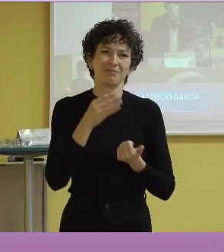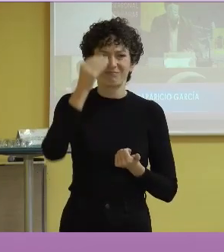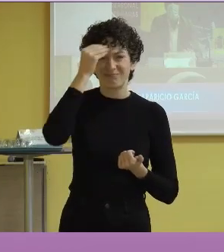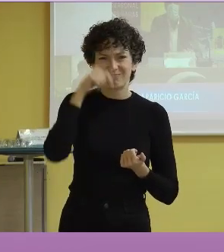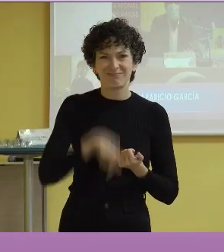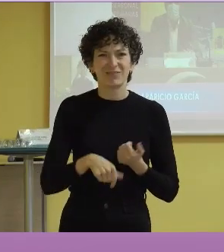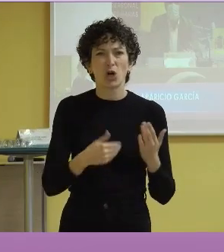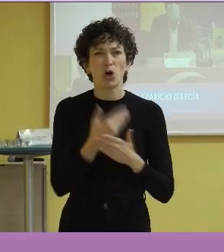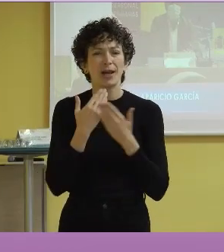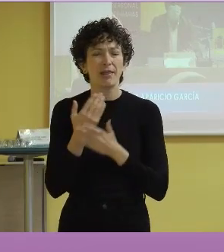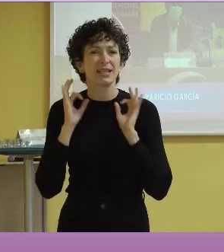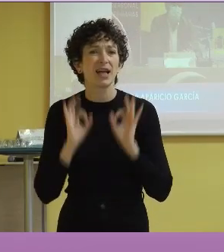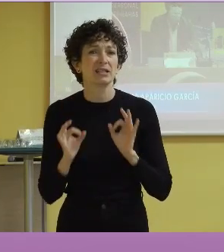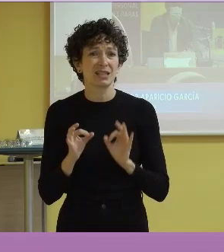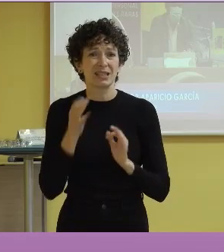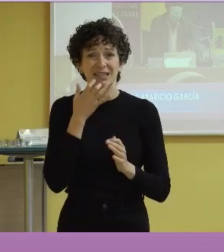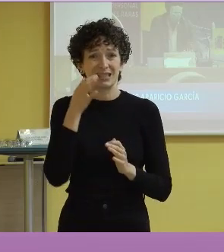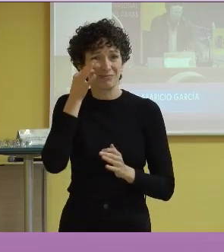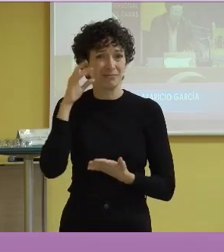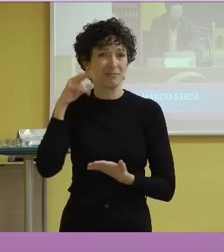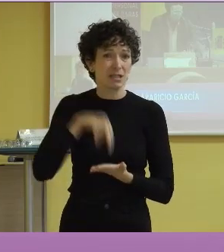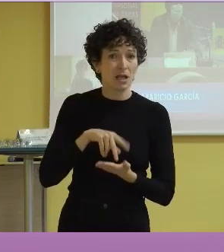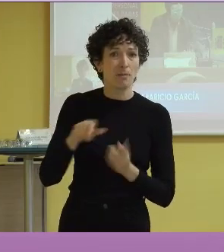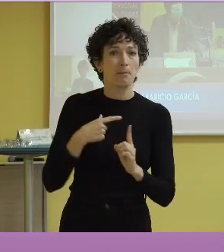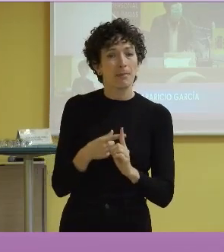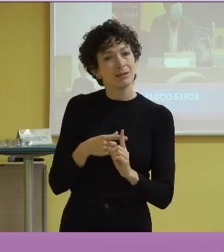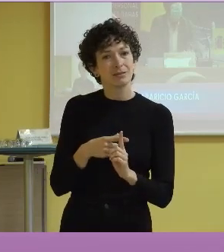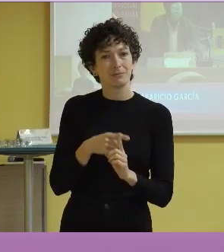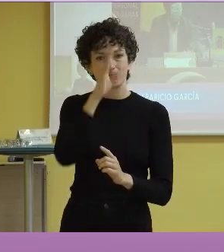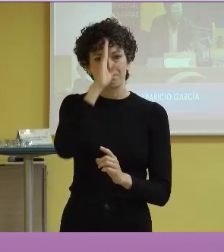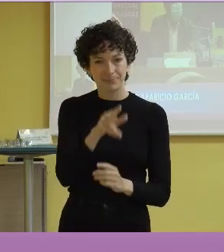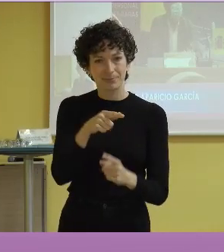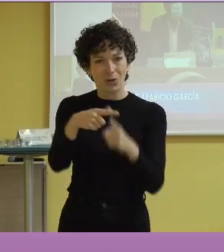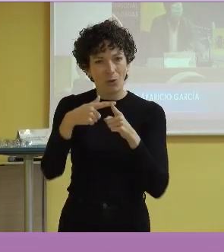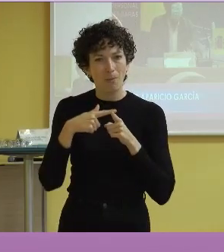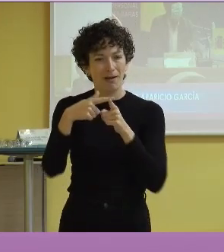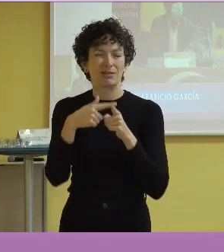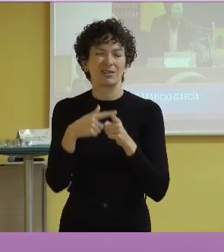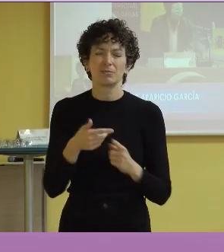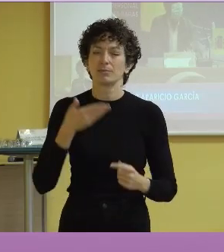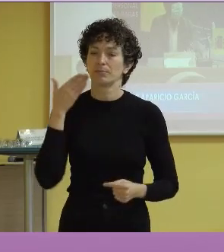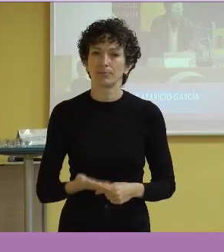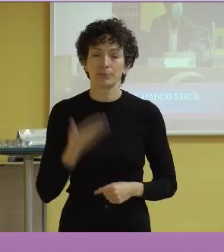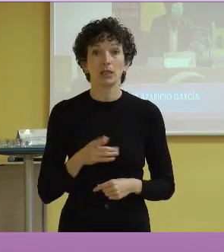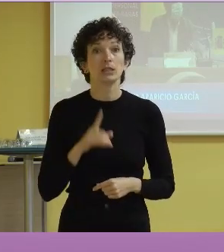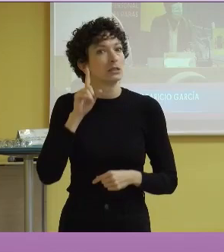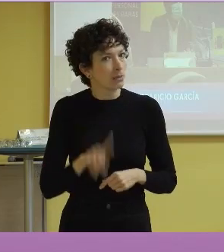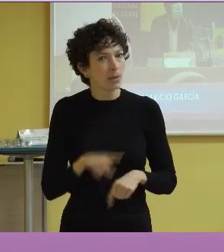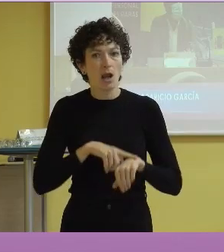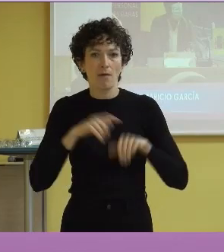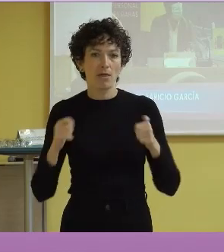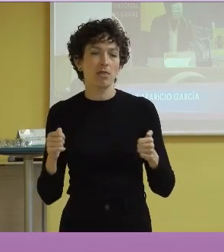tema presencial y de compartir es tú a tú es muy importante. Y lo vamos a compaginar también con